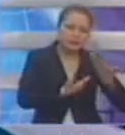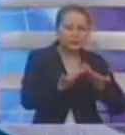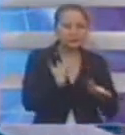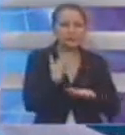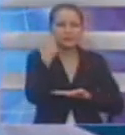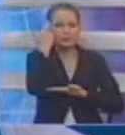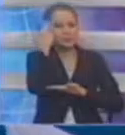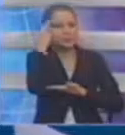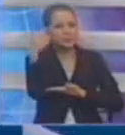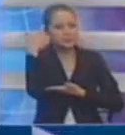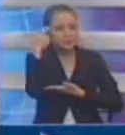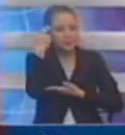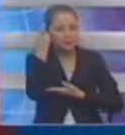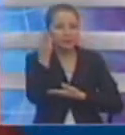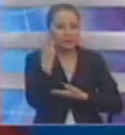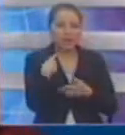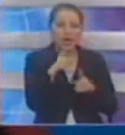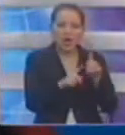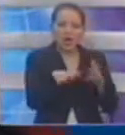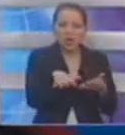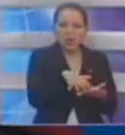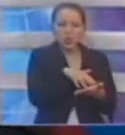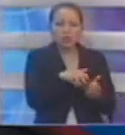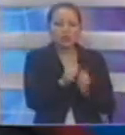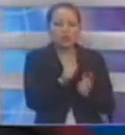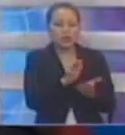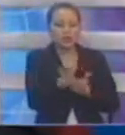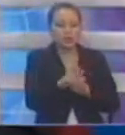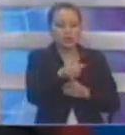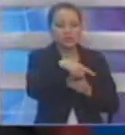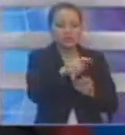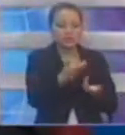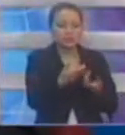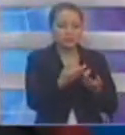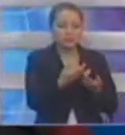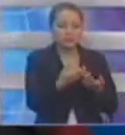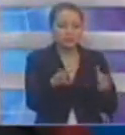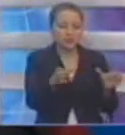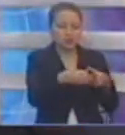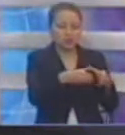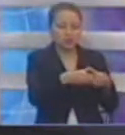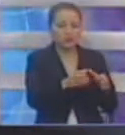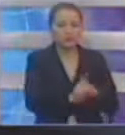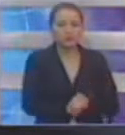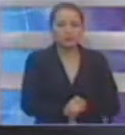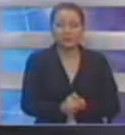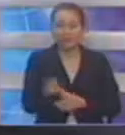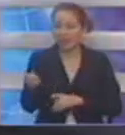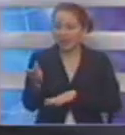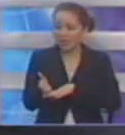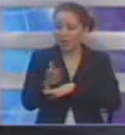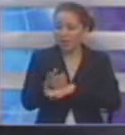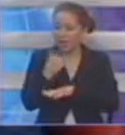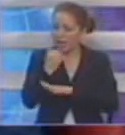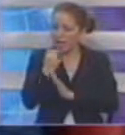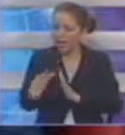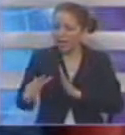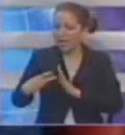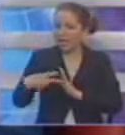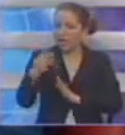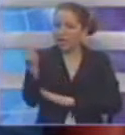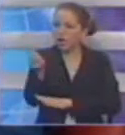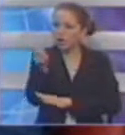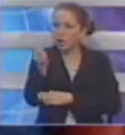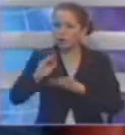reflexiones, inquietudes con los miembros de la Cámara aquí en Guayaquil. En su momento usted fue activista de las